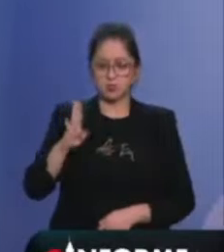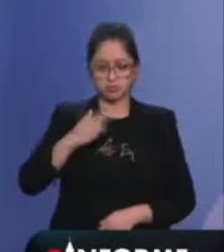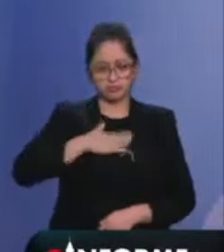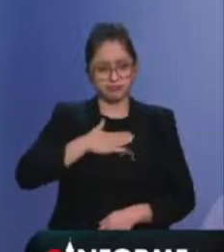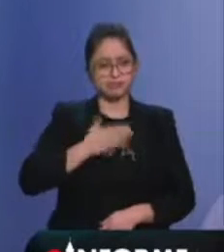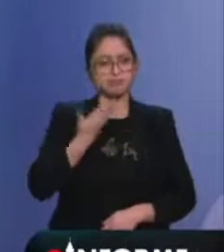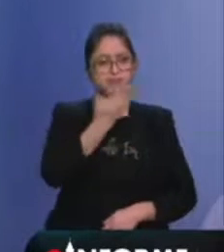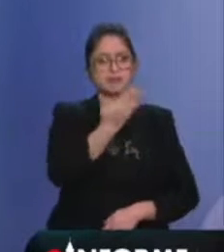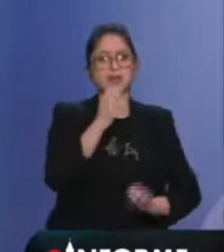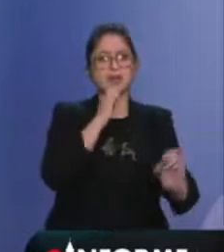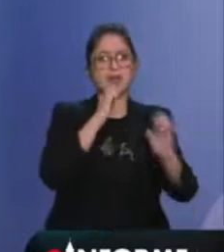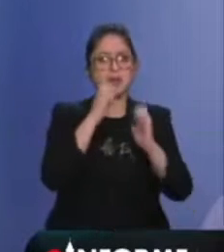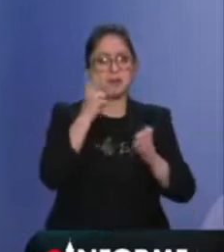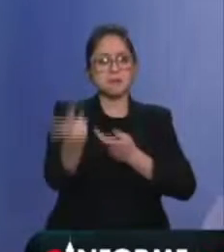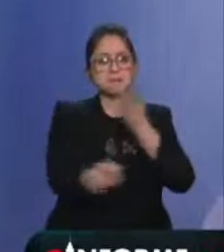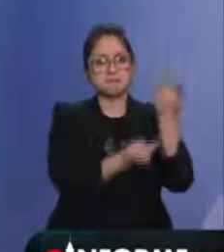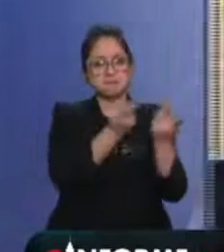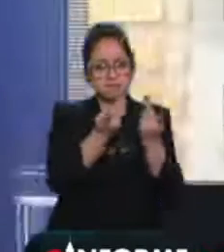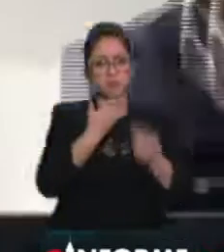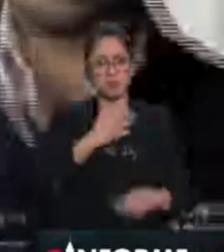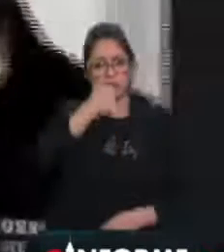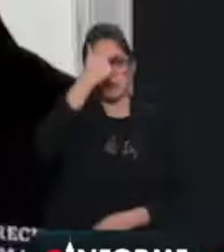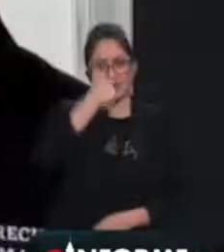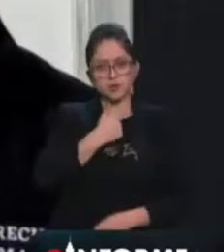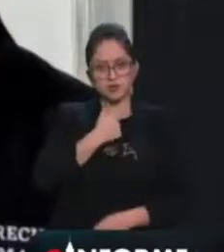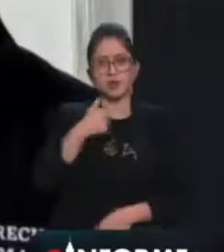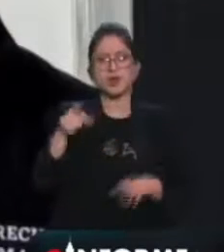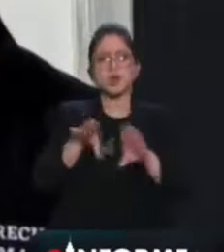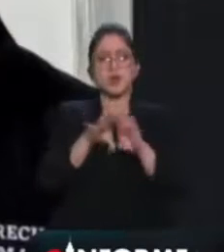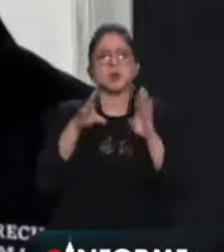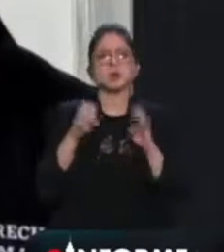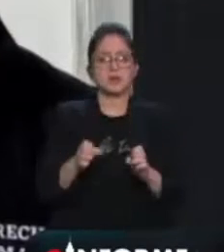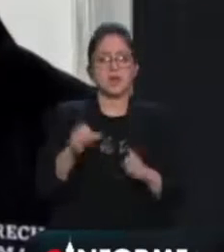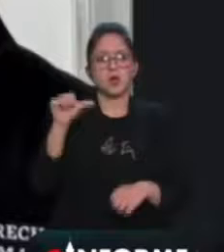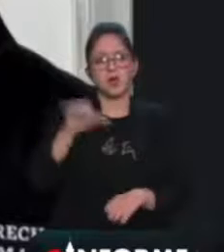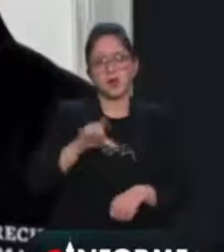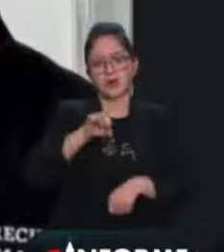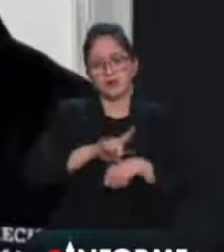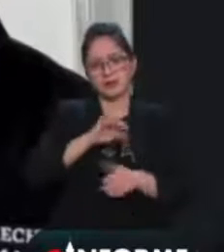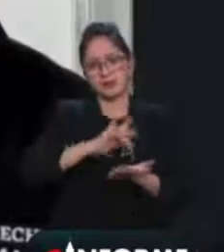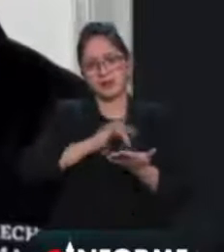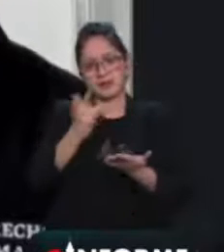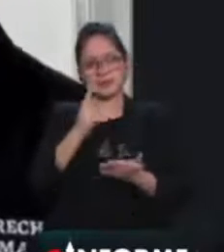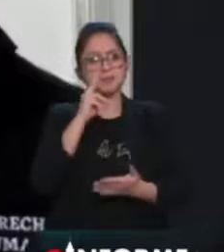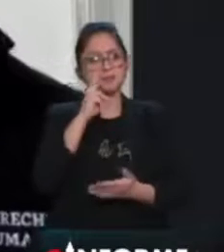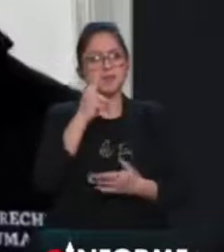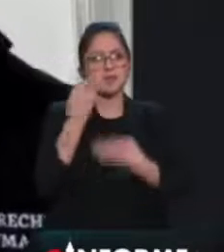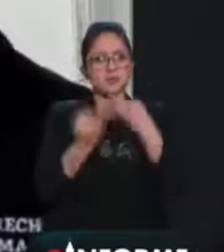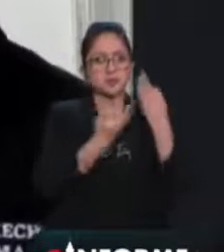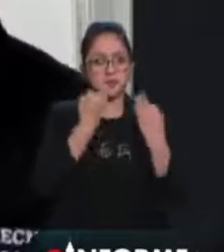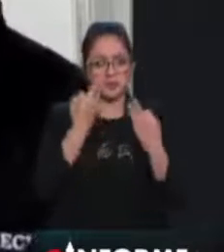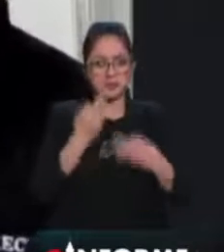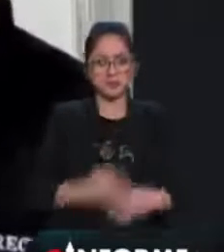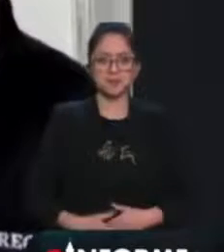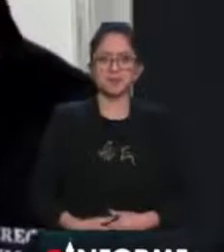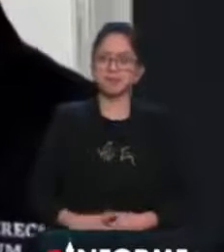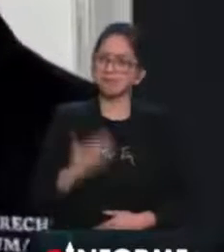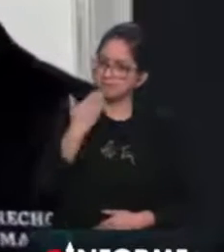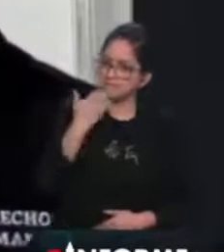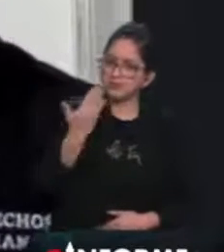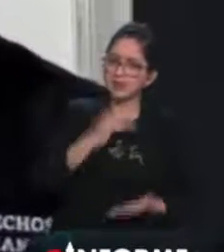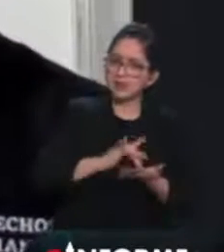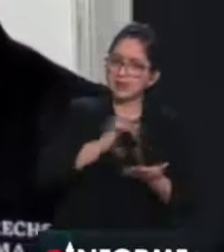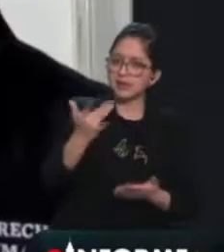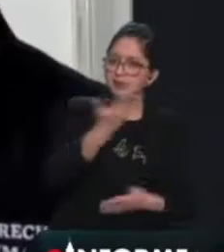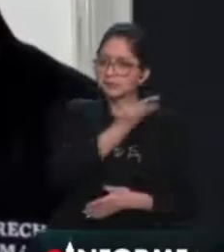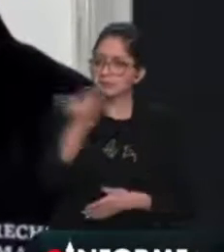precisamente de las funciones de este comité. Muy buenas noches. ¿Cómo está? ¿Cómo se encuentra? Gracias por acompañarnos. Muy bien, gracias a ti y un saludo a